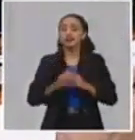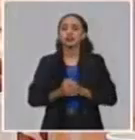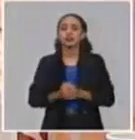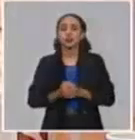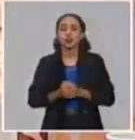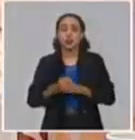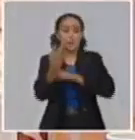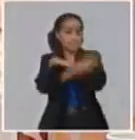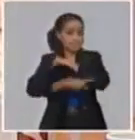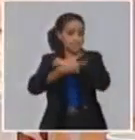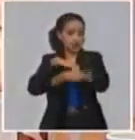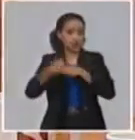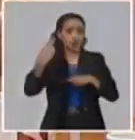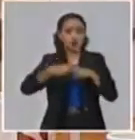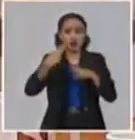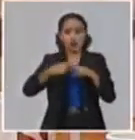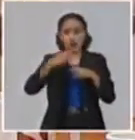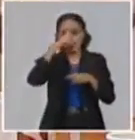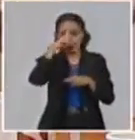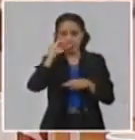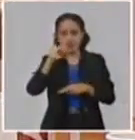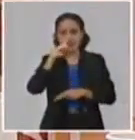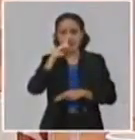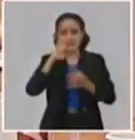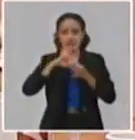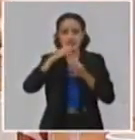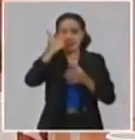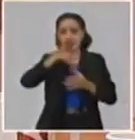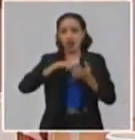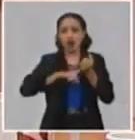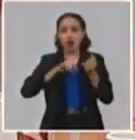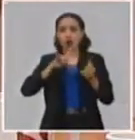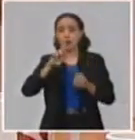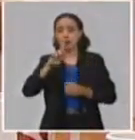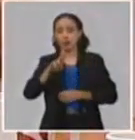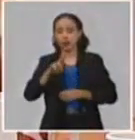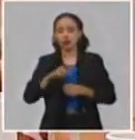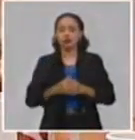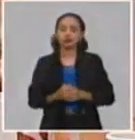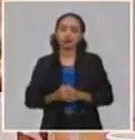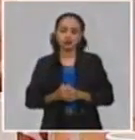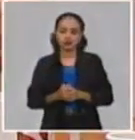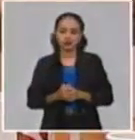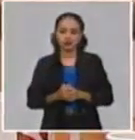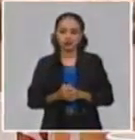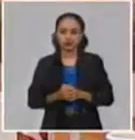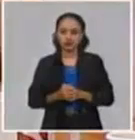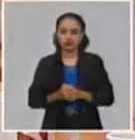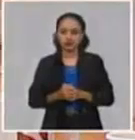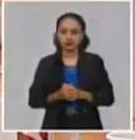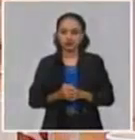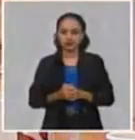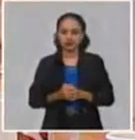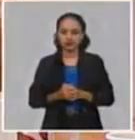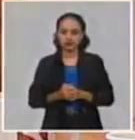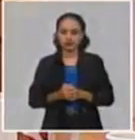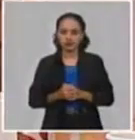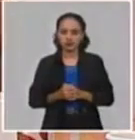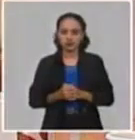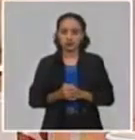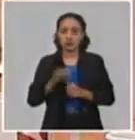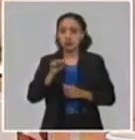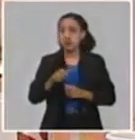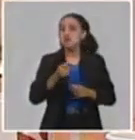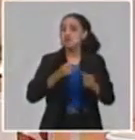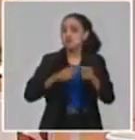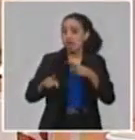Singapur, por poner otro ejemplo, yo puse los dos más extremos, un gran exportador por el tamaño de eso, y otro que es un gran